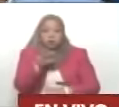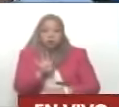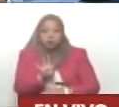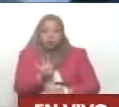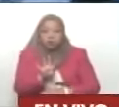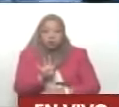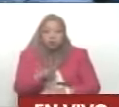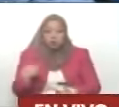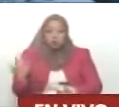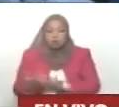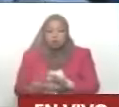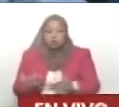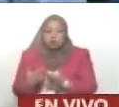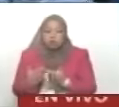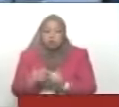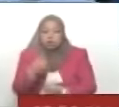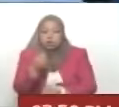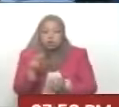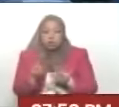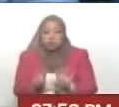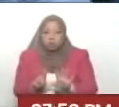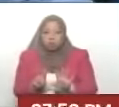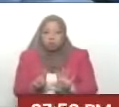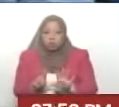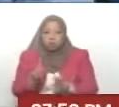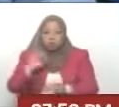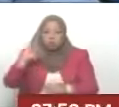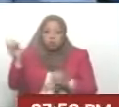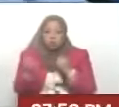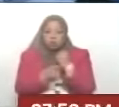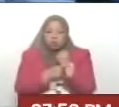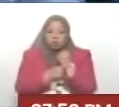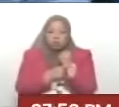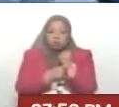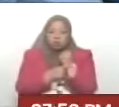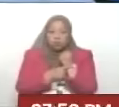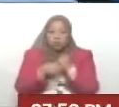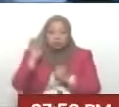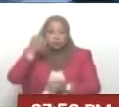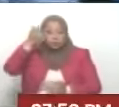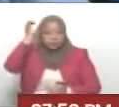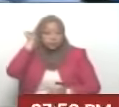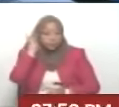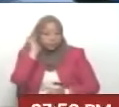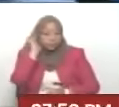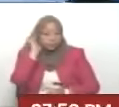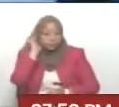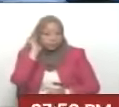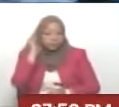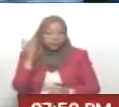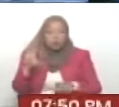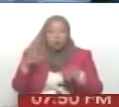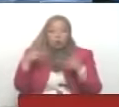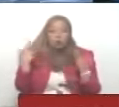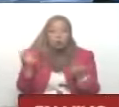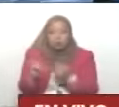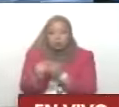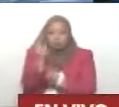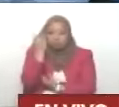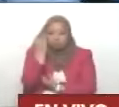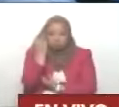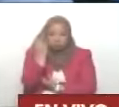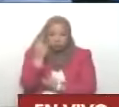la guarimba del 17, que Guaidó, que la Sayona, que esto, que lo otro. ¿Cuántas veces te han